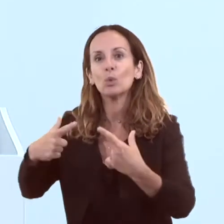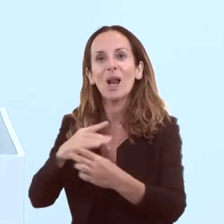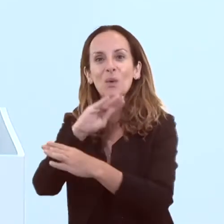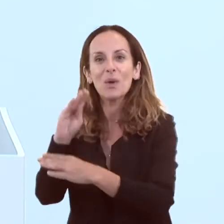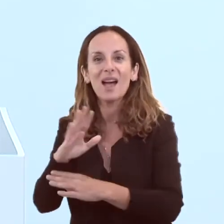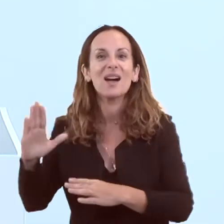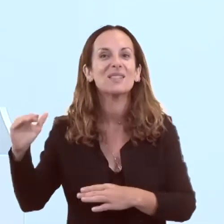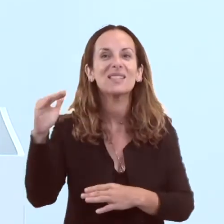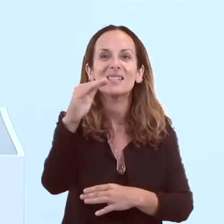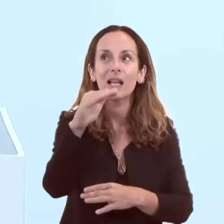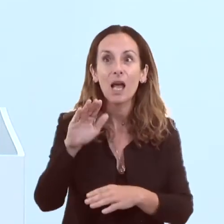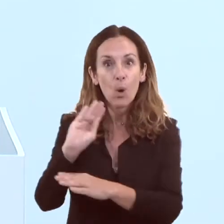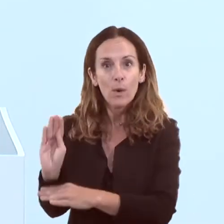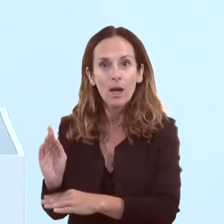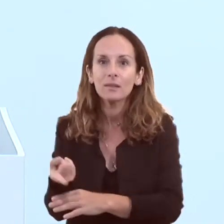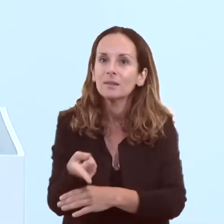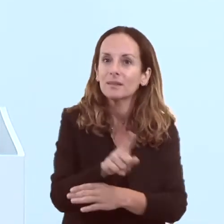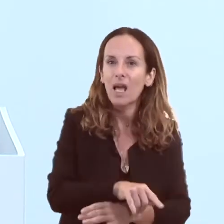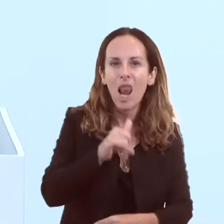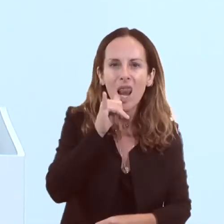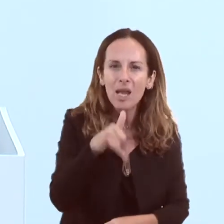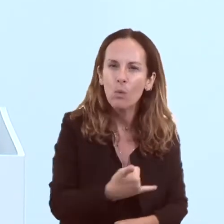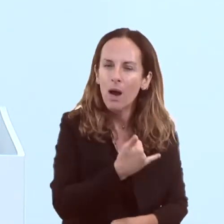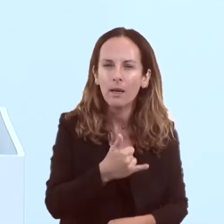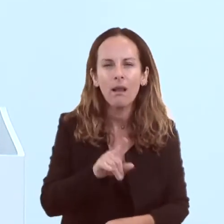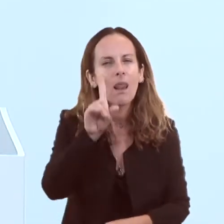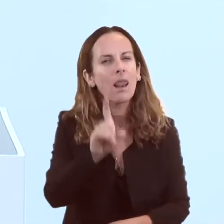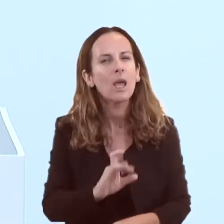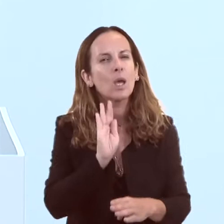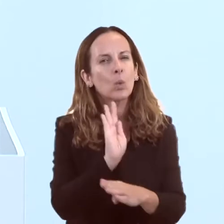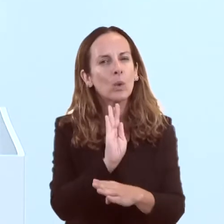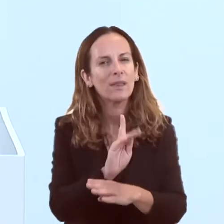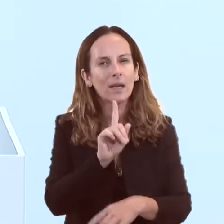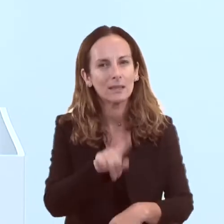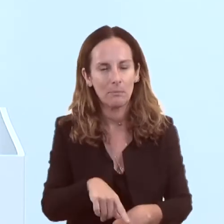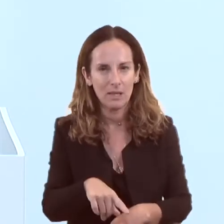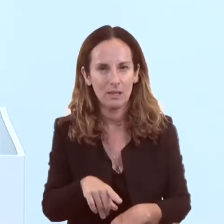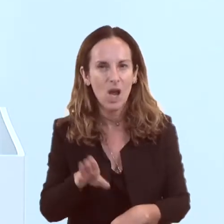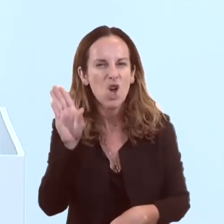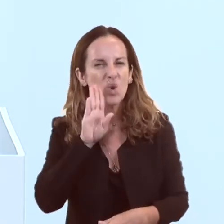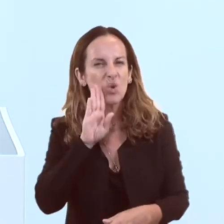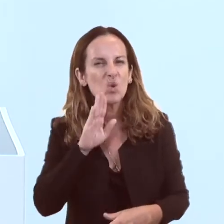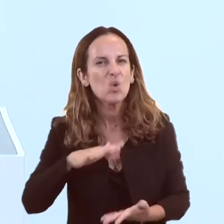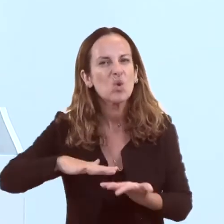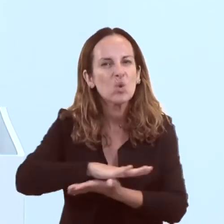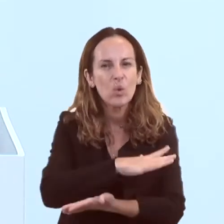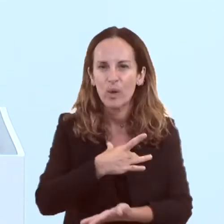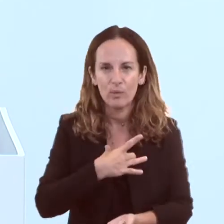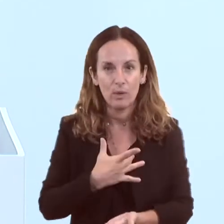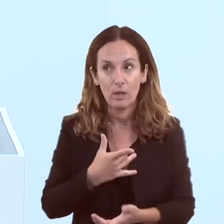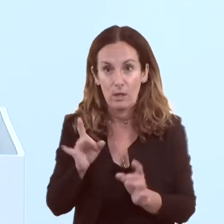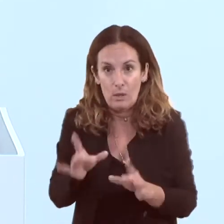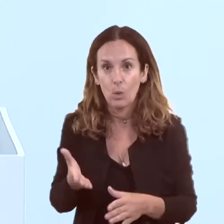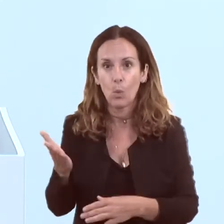la sierra igual que cuidamos lo que debemos cuidar los mares impedir que se intoxiquen las fuentes de energía